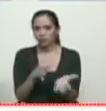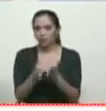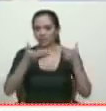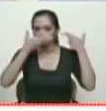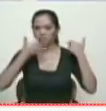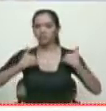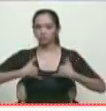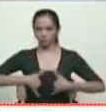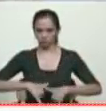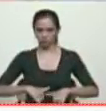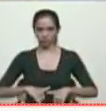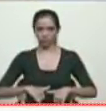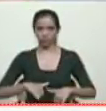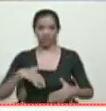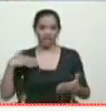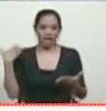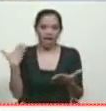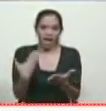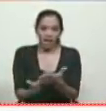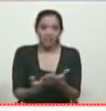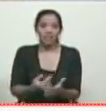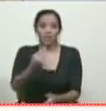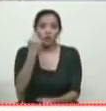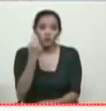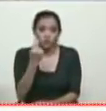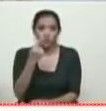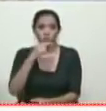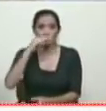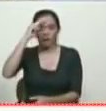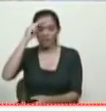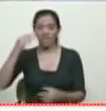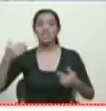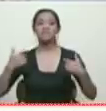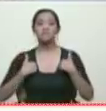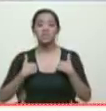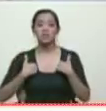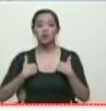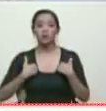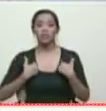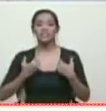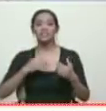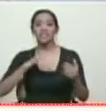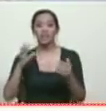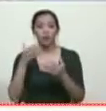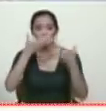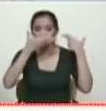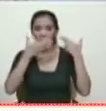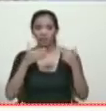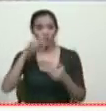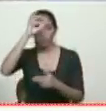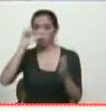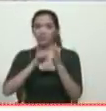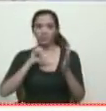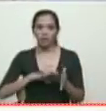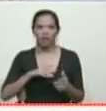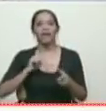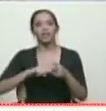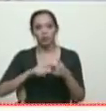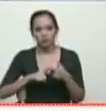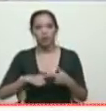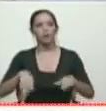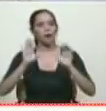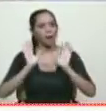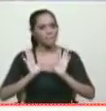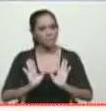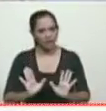hijo. Hasta que un padre no diga, el mío se lo llevaron y no sé dónde está. Señores, vamos a parar esto que está